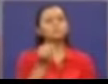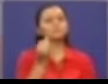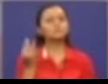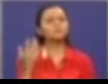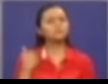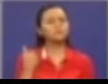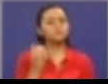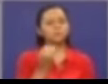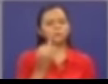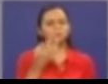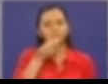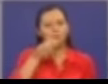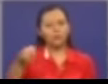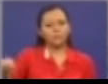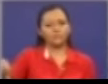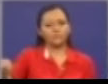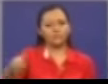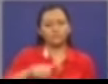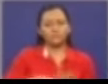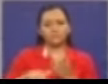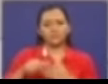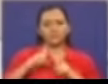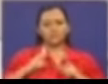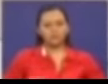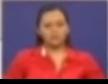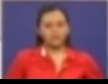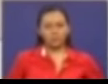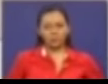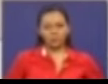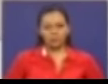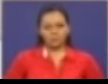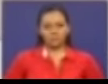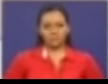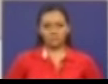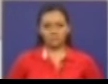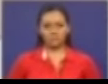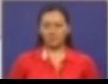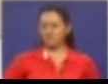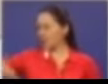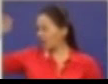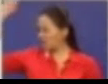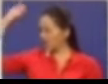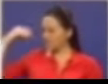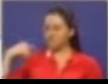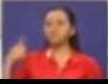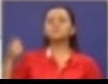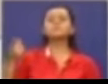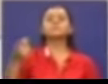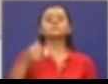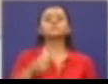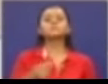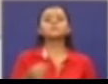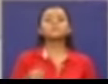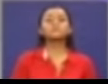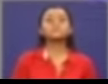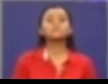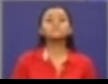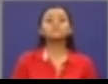Pásenle el micrófono a nuestra ministra de Salud, que se nos puso muy atrás. ¿Cuántos quirófanos tenemos aquí?